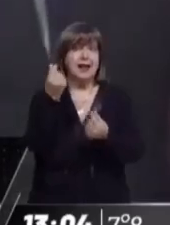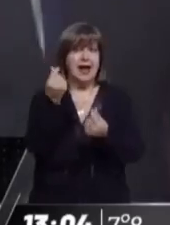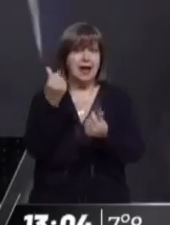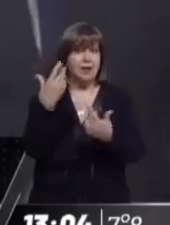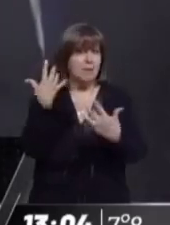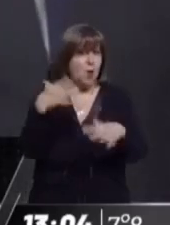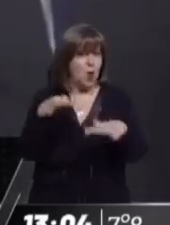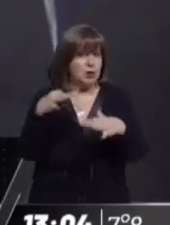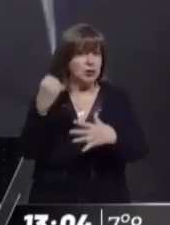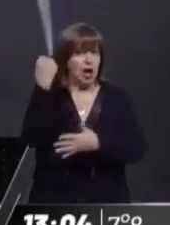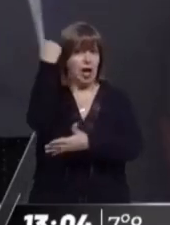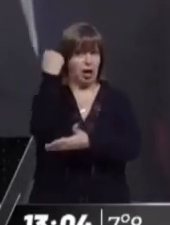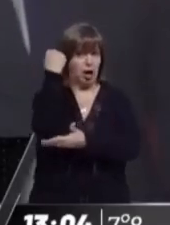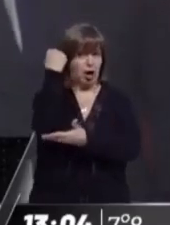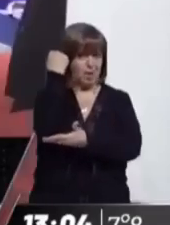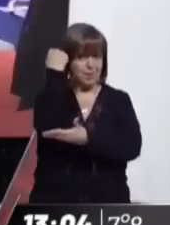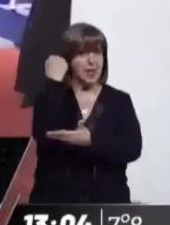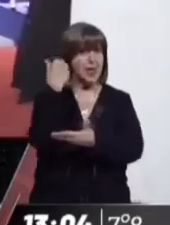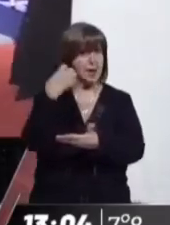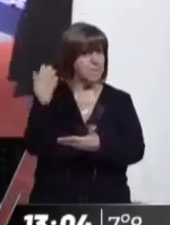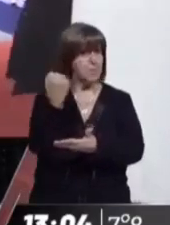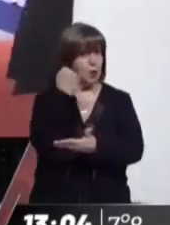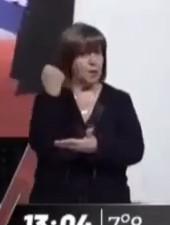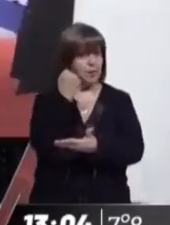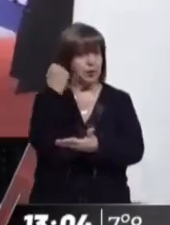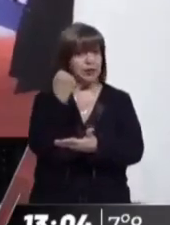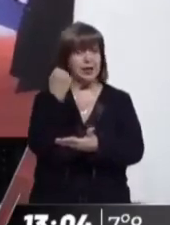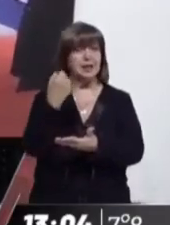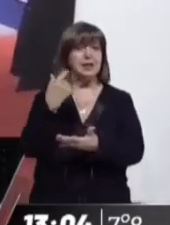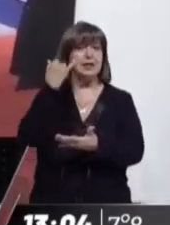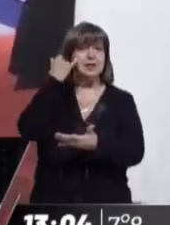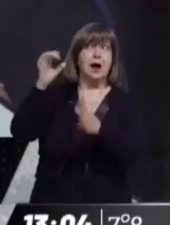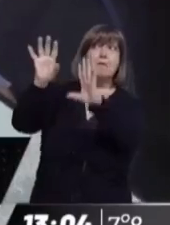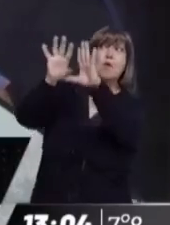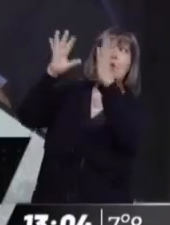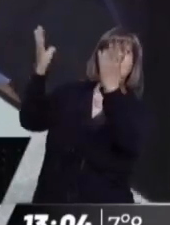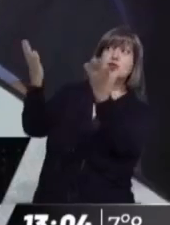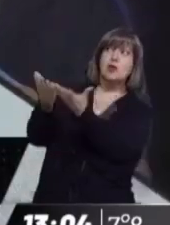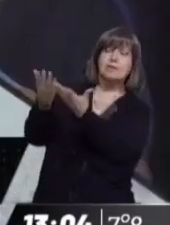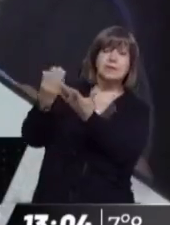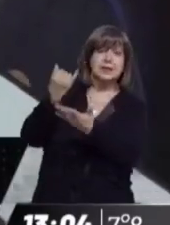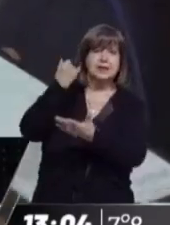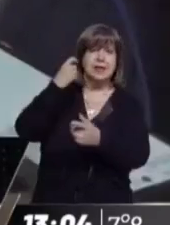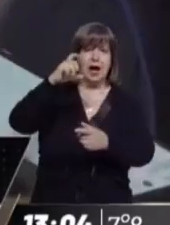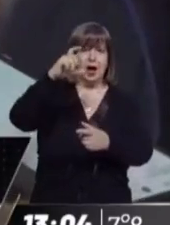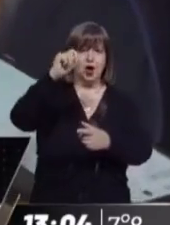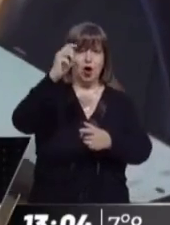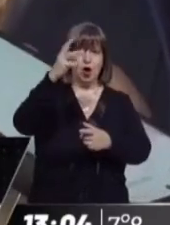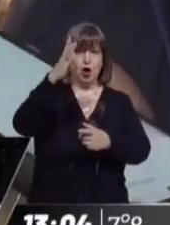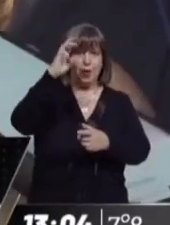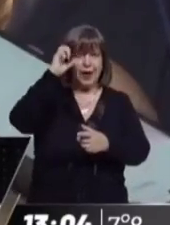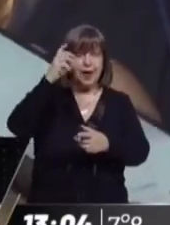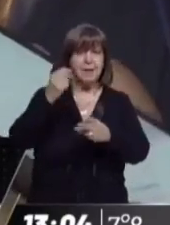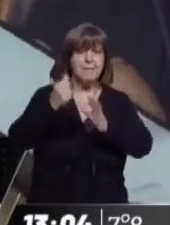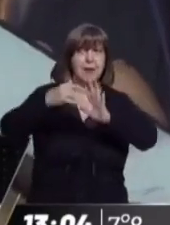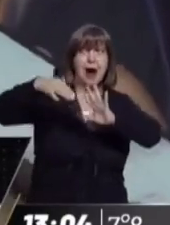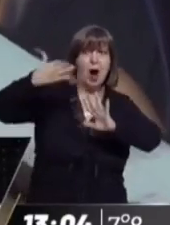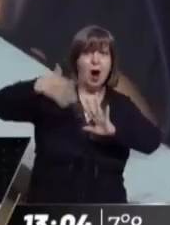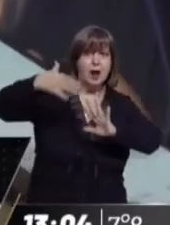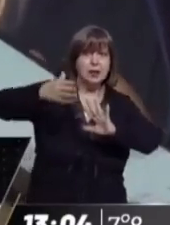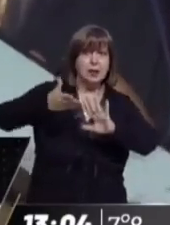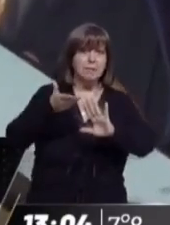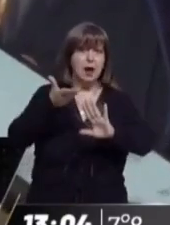porque hay inversiones, hay grandes inversiones en el mundo, el precio del cobre, toda su proyección es en